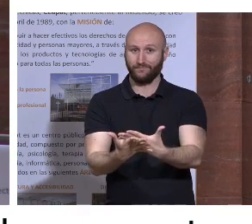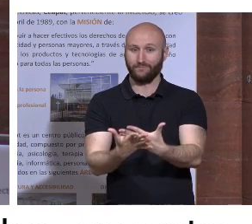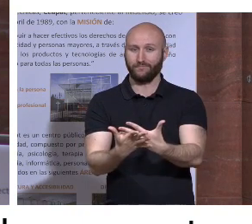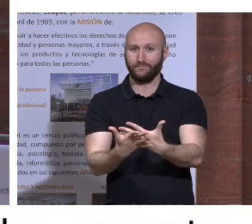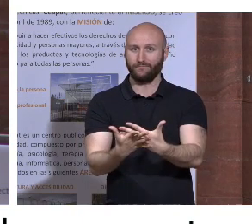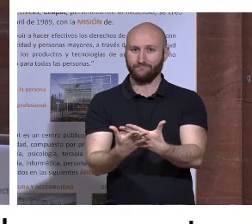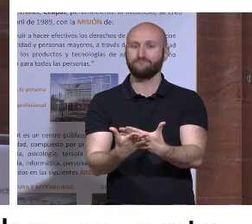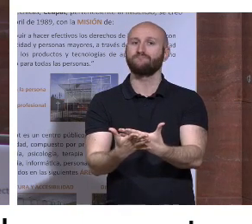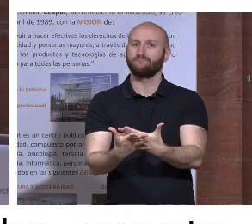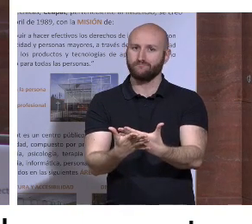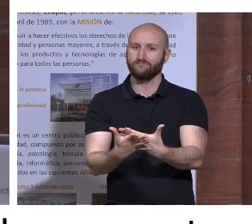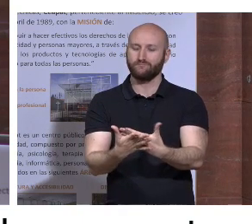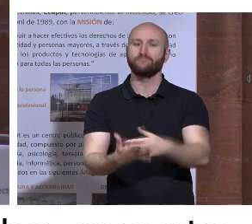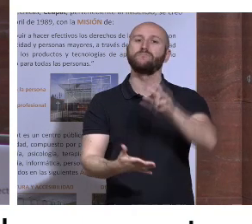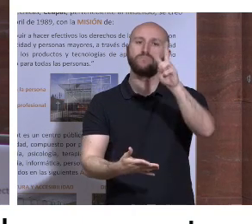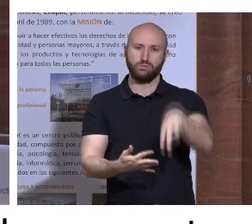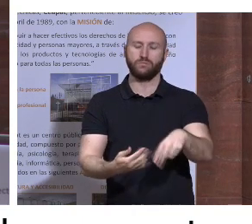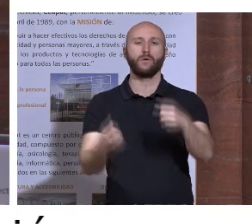era una institución